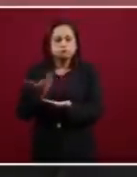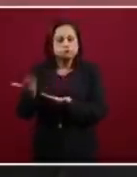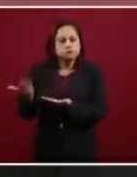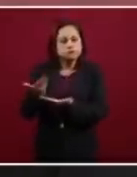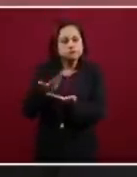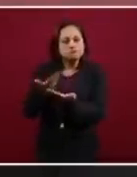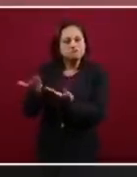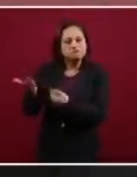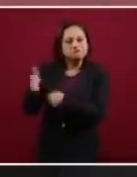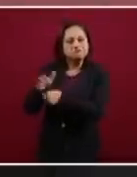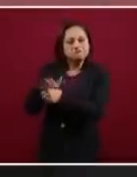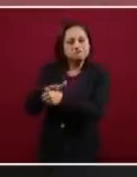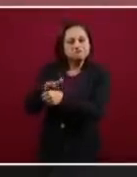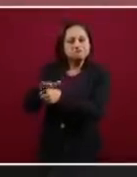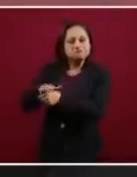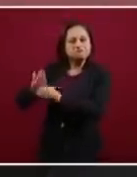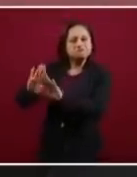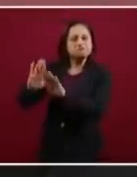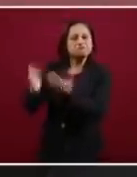sin violencia